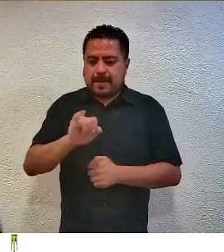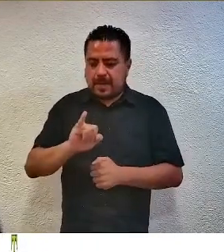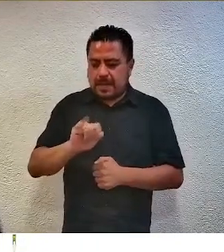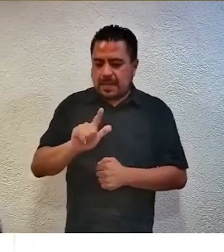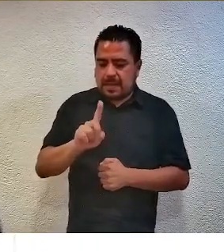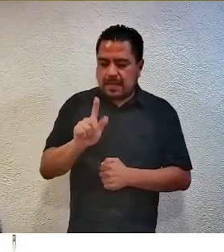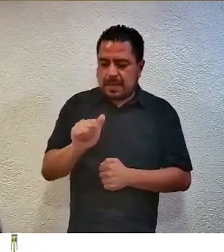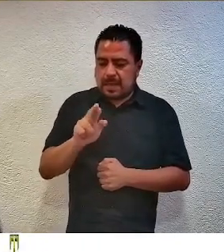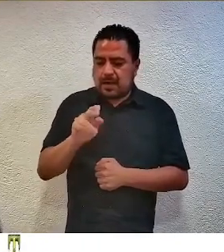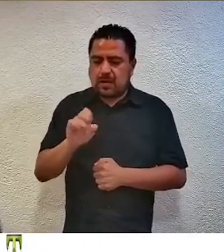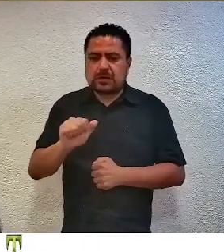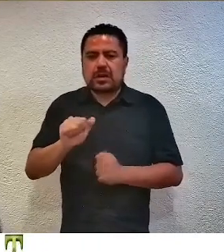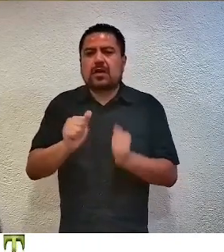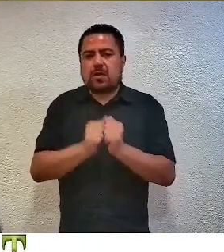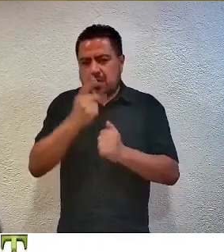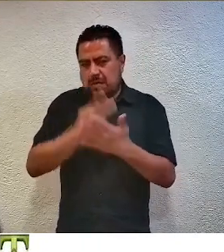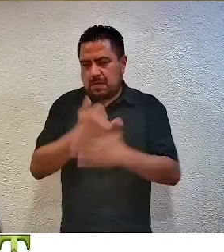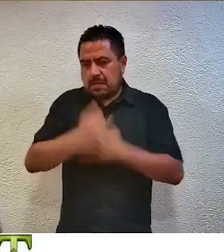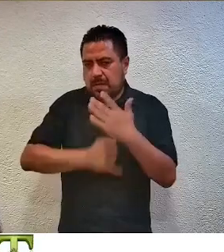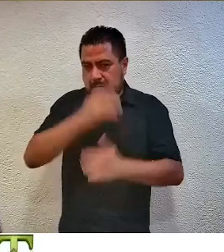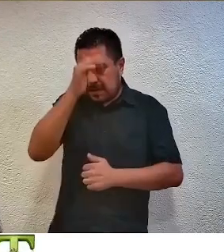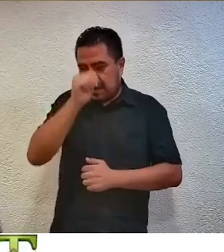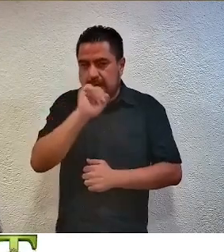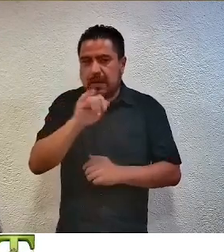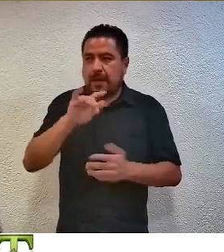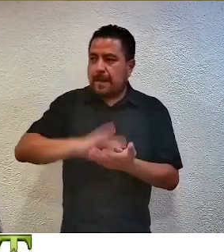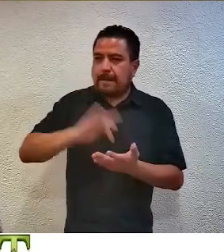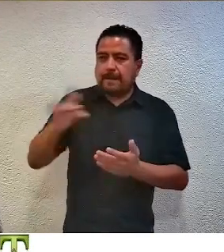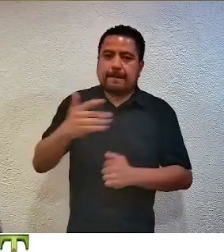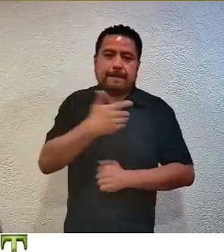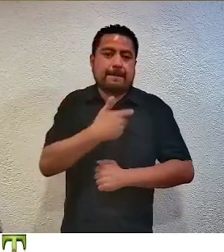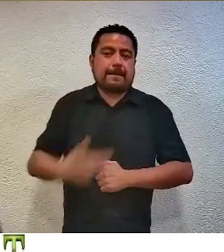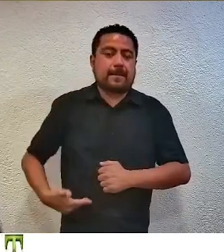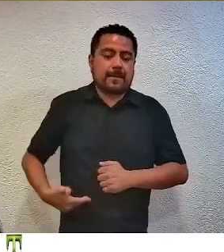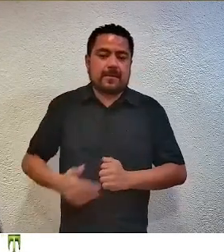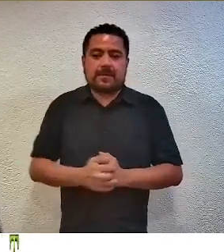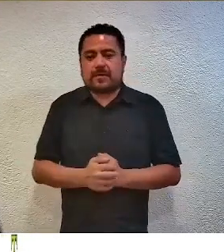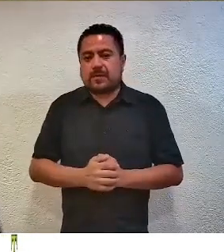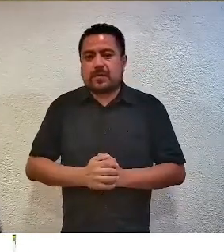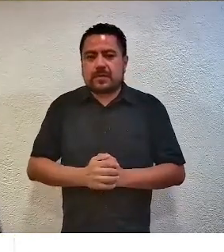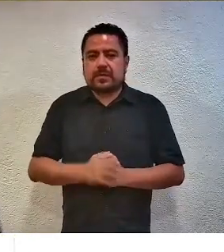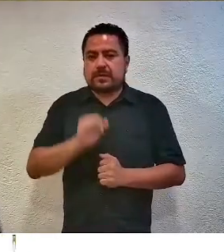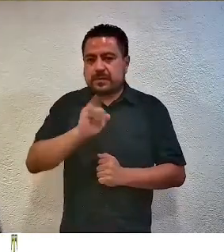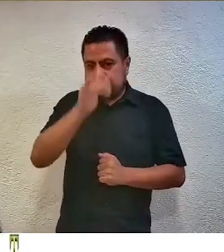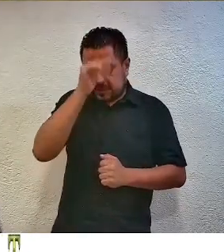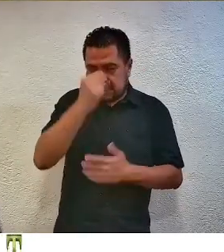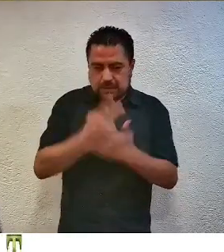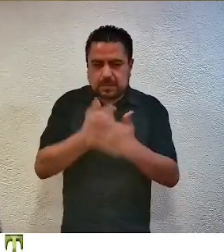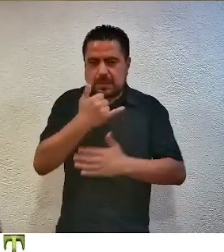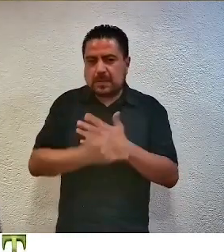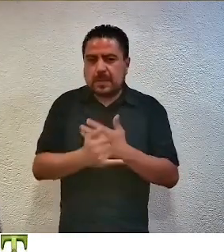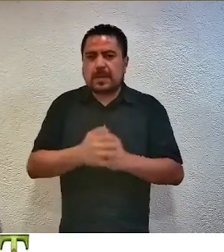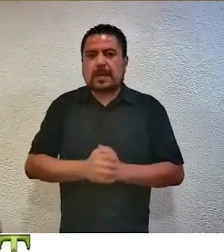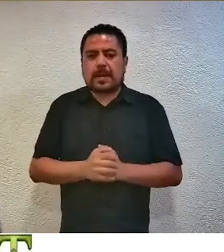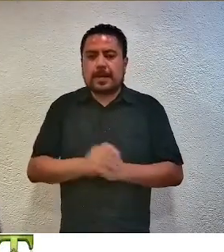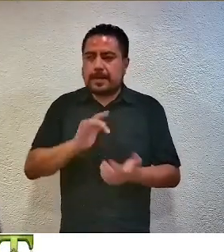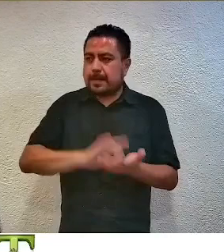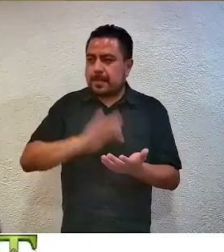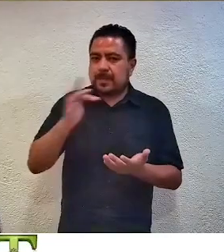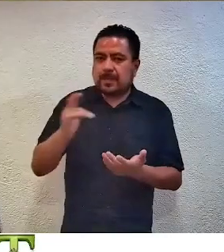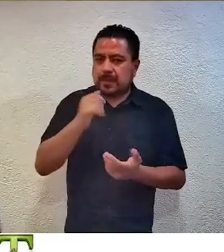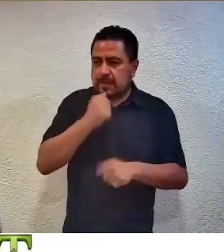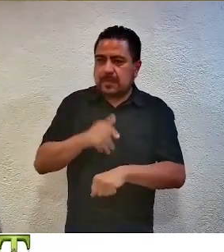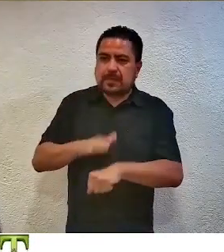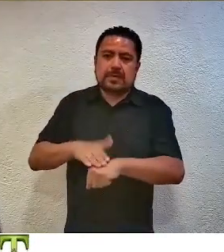Delgado Brito. A favor del proyecto. Gracias, magistrada. Magistrada Evelyn Rodríguez Chinol. A favor del proyecto. Gracias, magistrada.